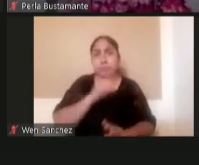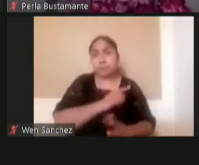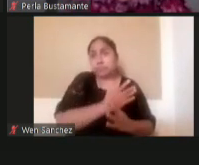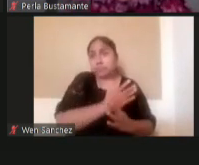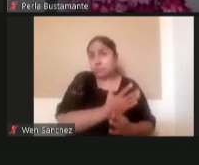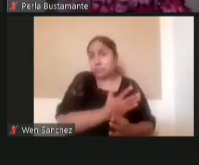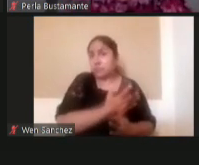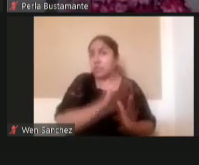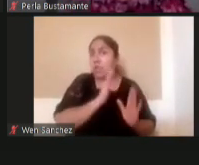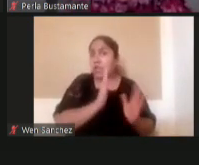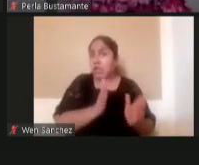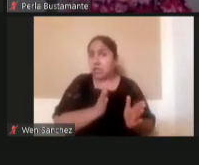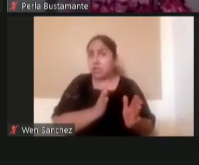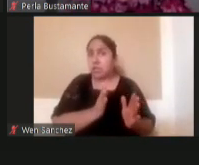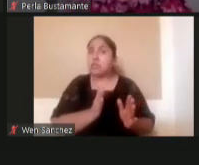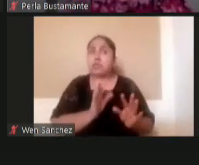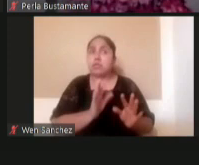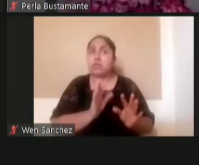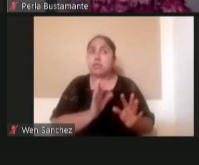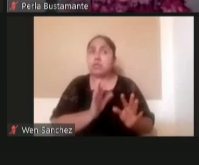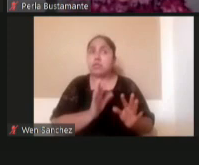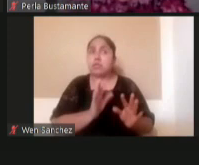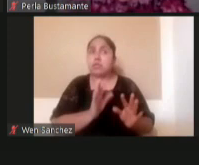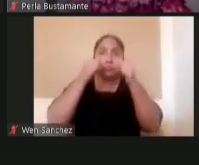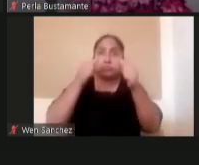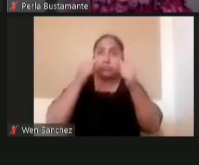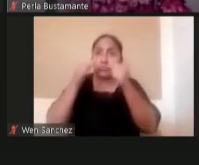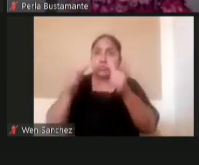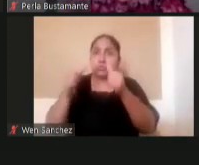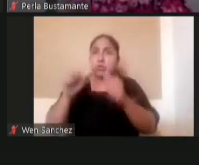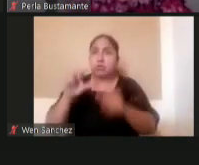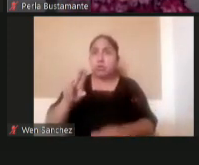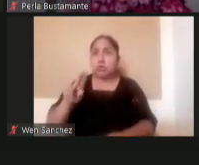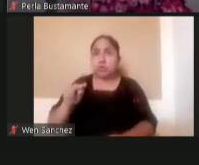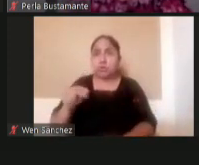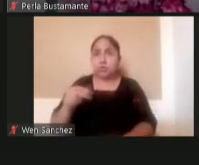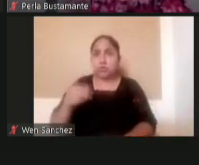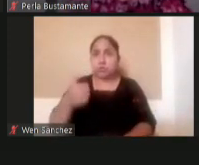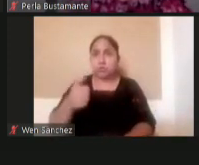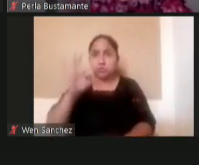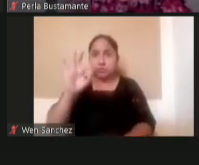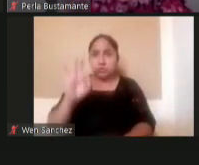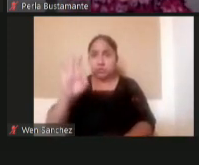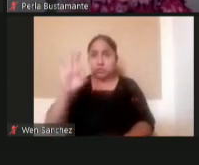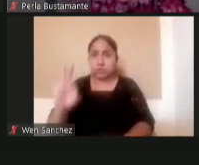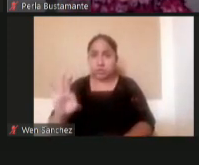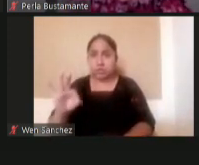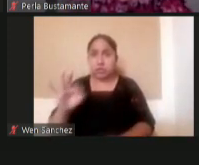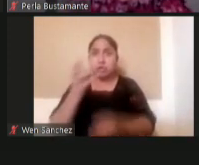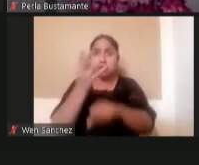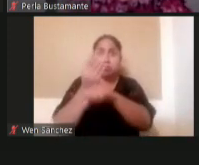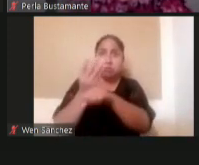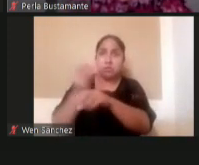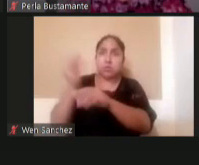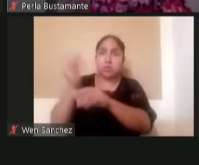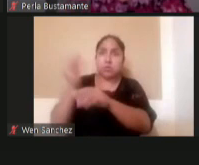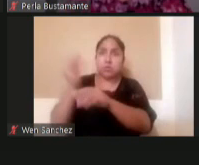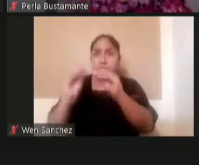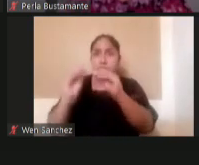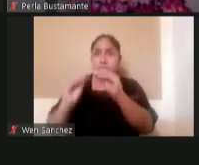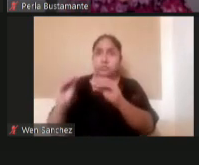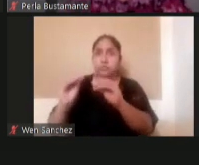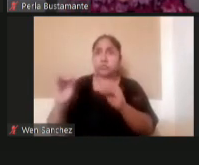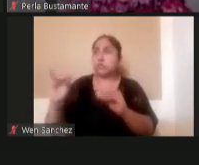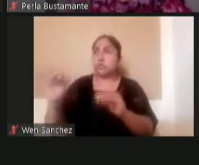el 86% del problema y claro que vamos a estarle dando seguimiento a este tema con el